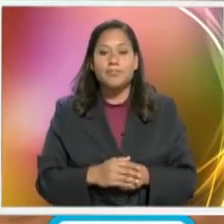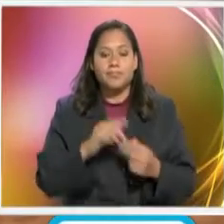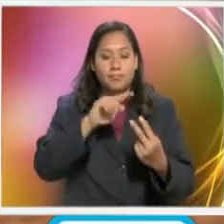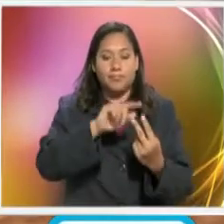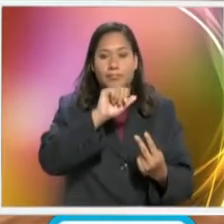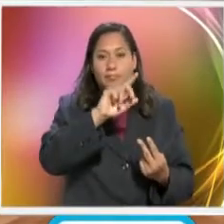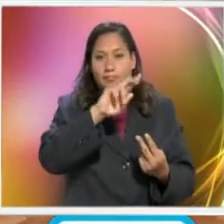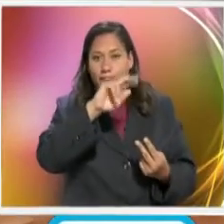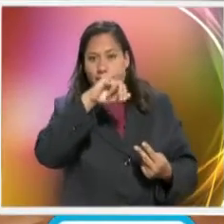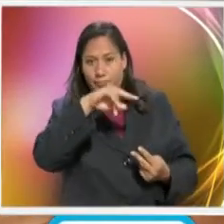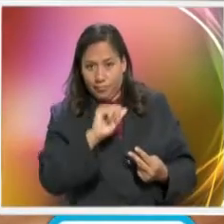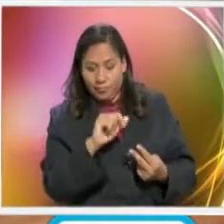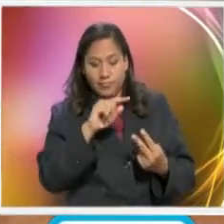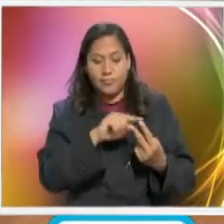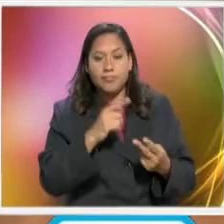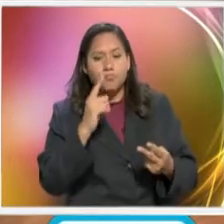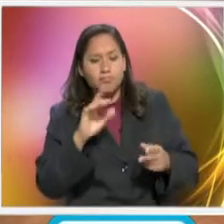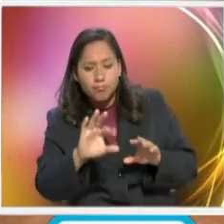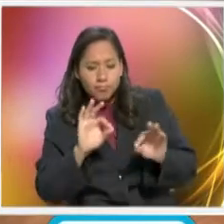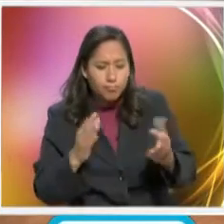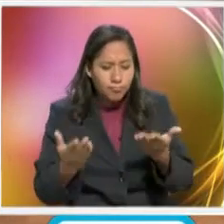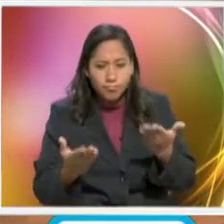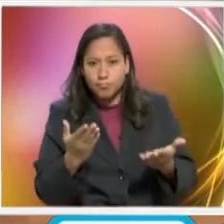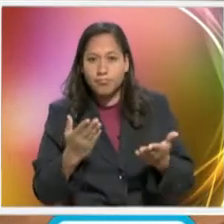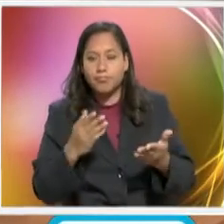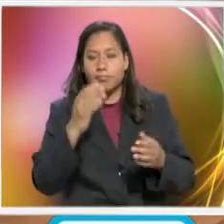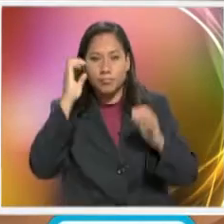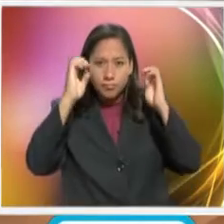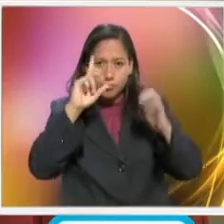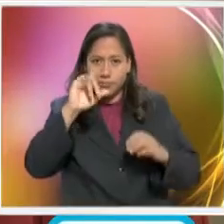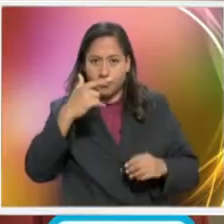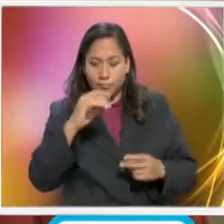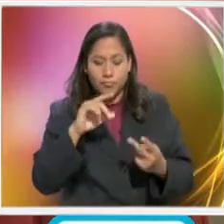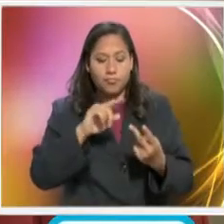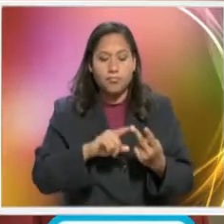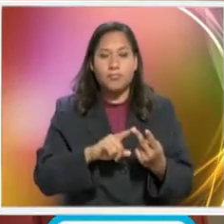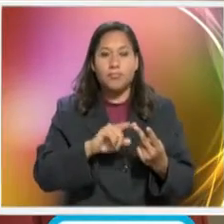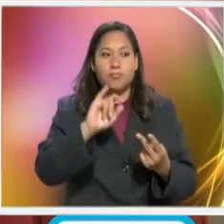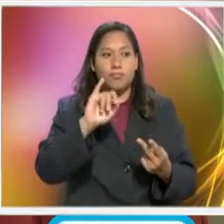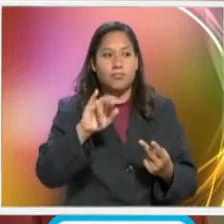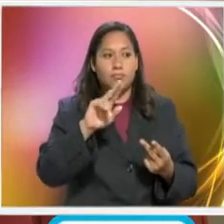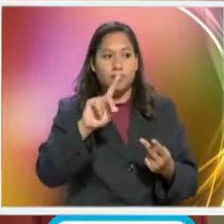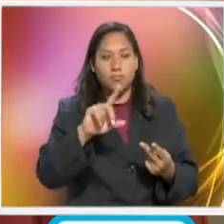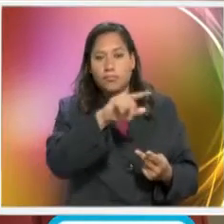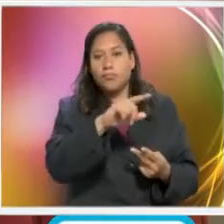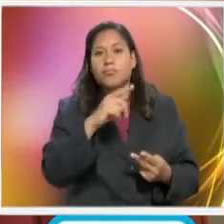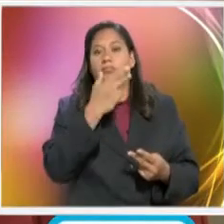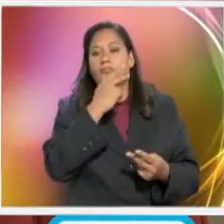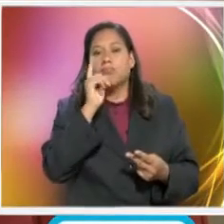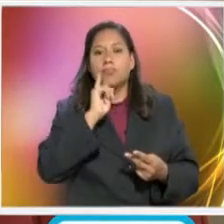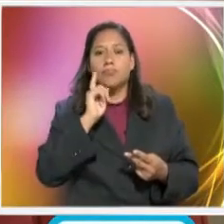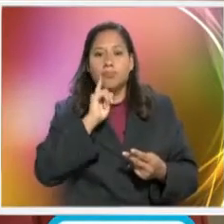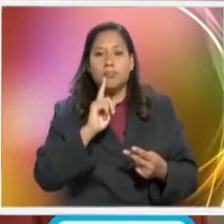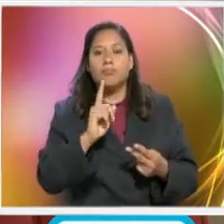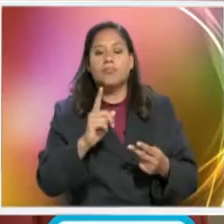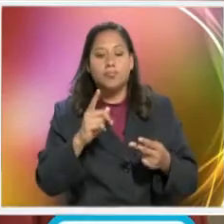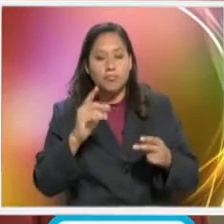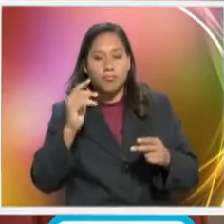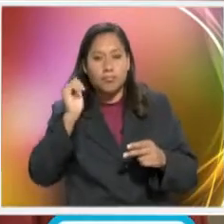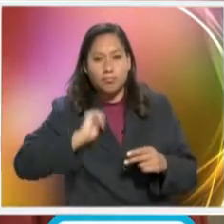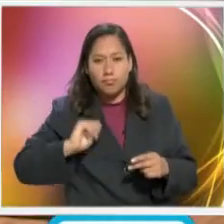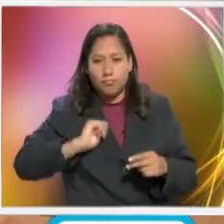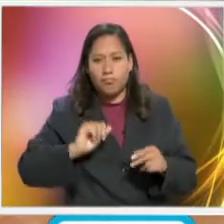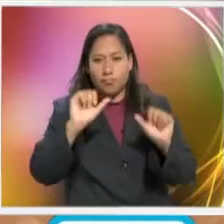Adriana Clemente Mejía, quien es curadora de la exposición Diego Rivera, y Kurt Stavenhagen, coleccionistas de arte prehispánico.